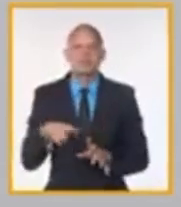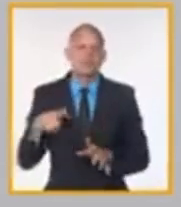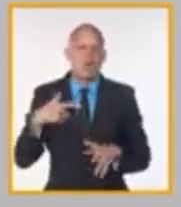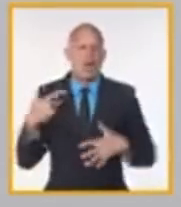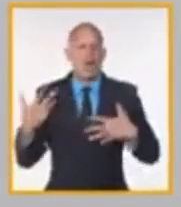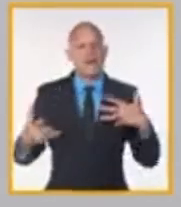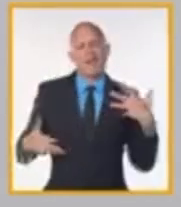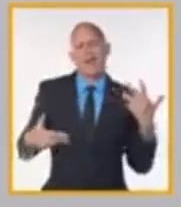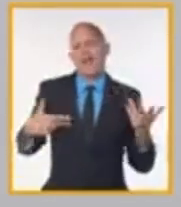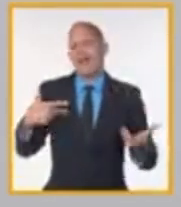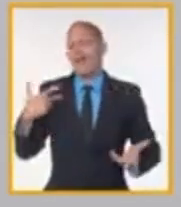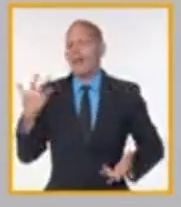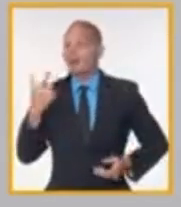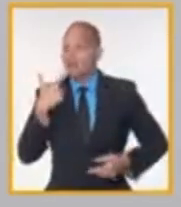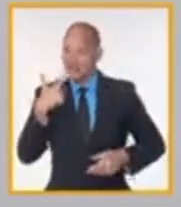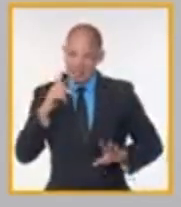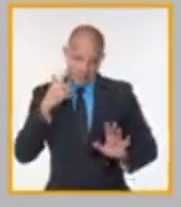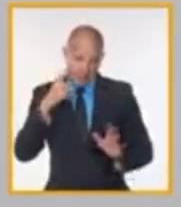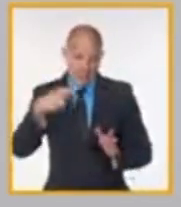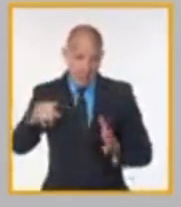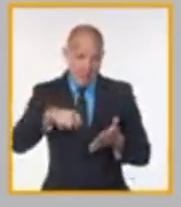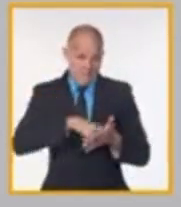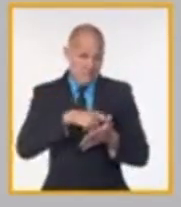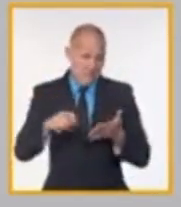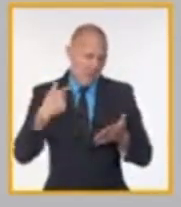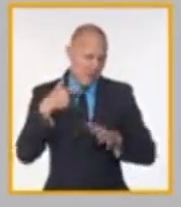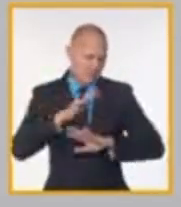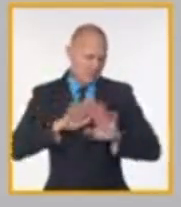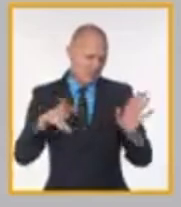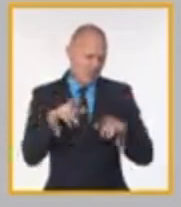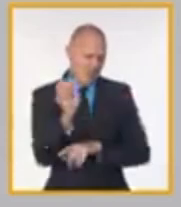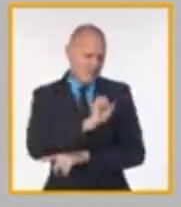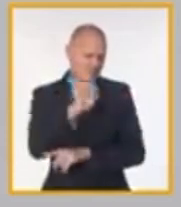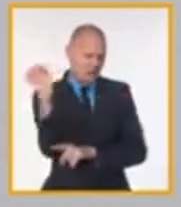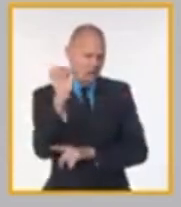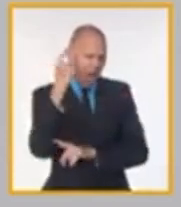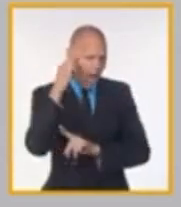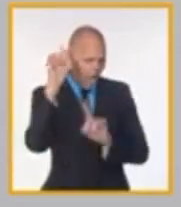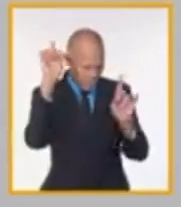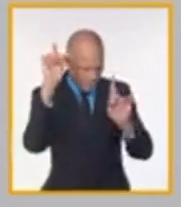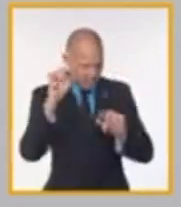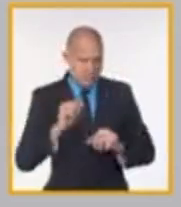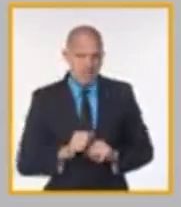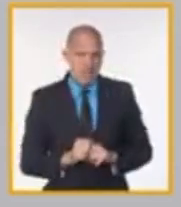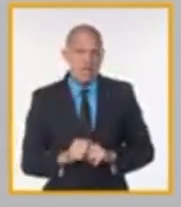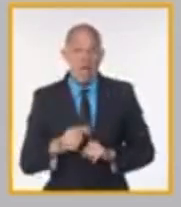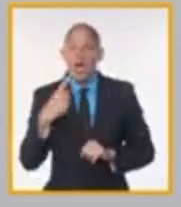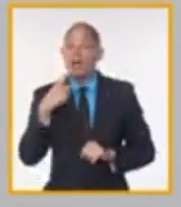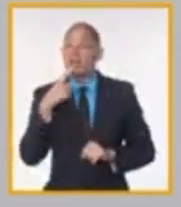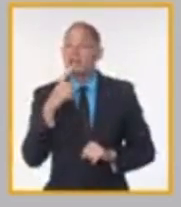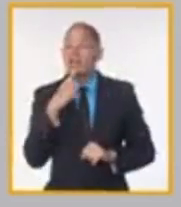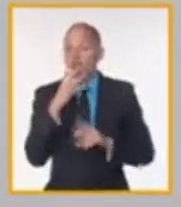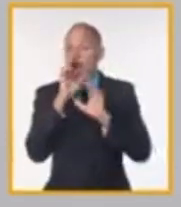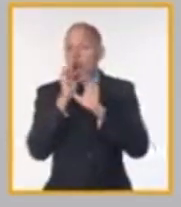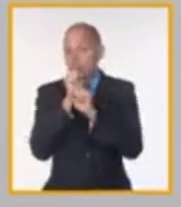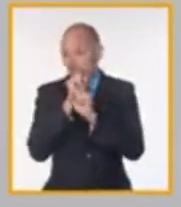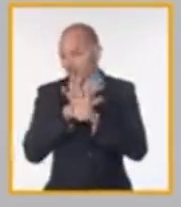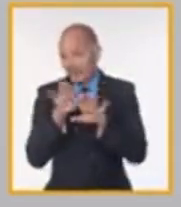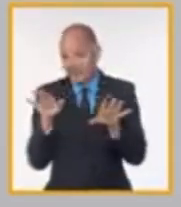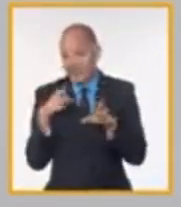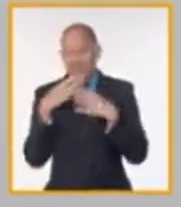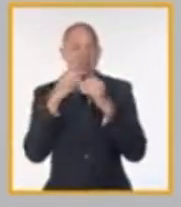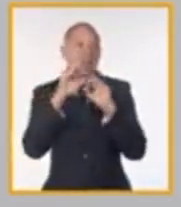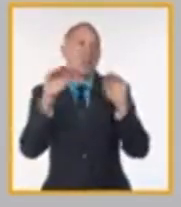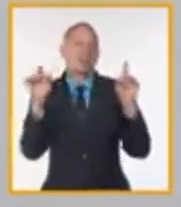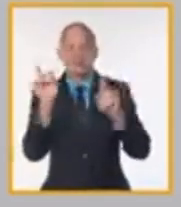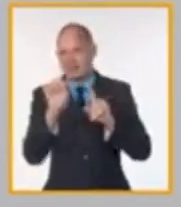plan de la Victoria pero no da detalles Es la primera vez que él ha guardado silencio sobre los elementos del plan y